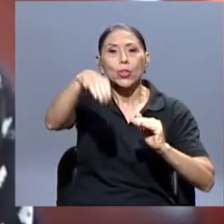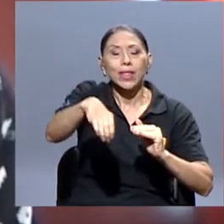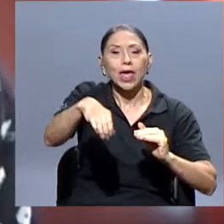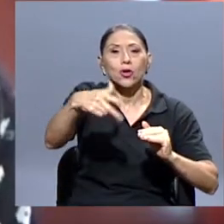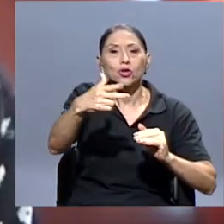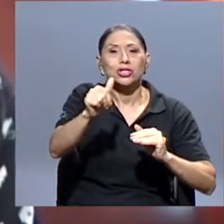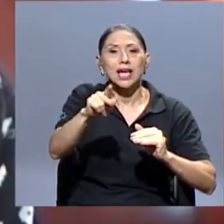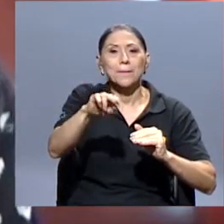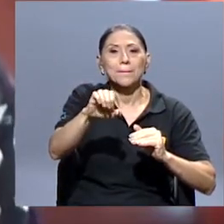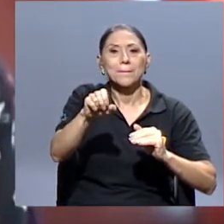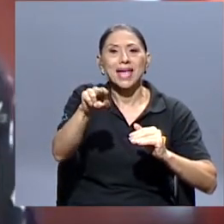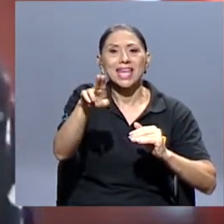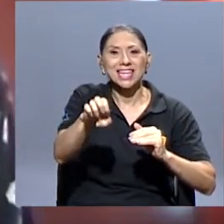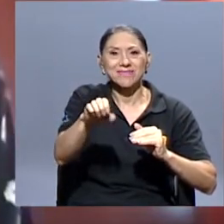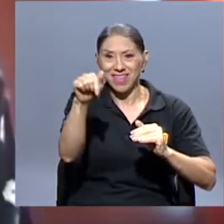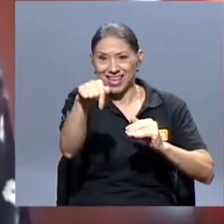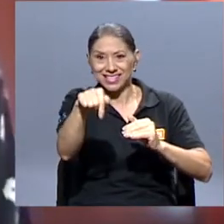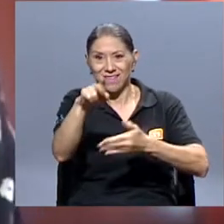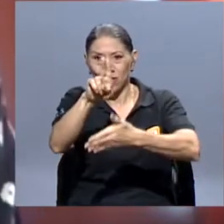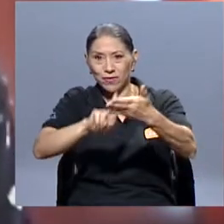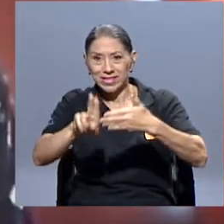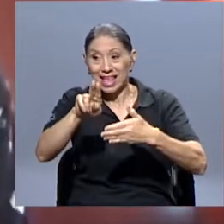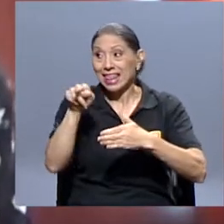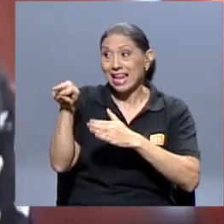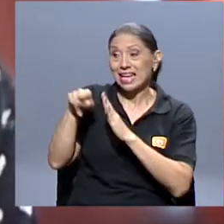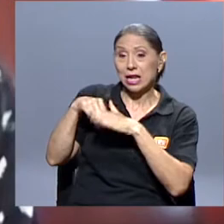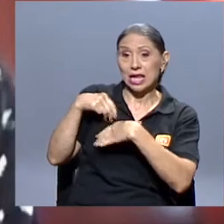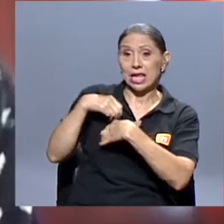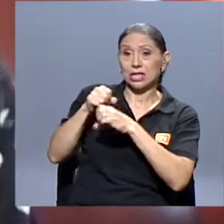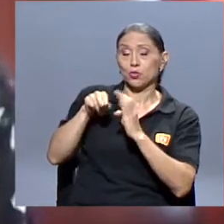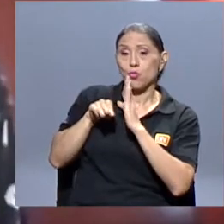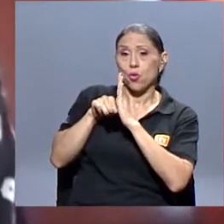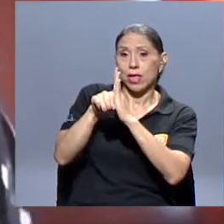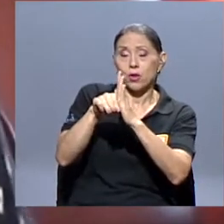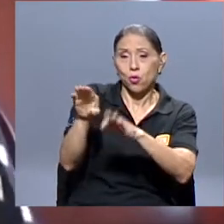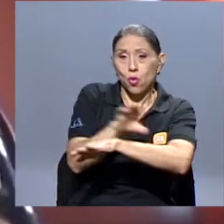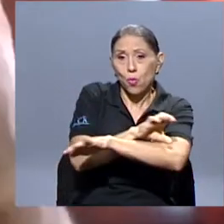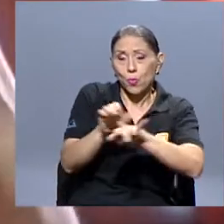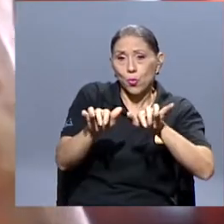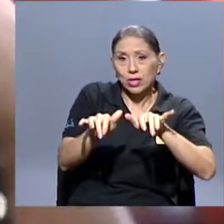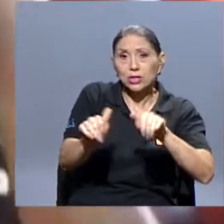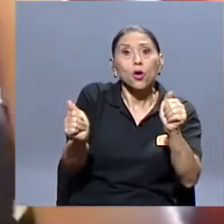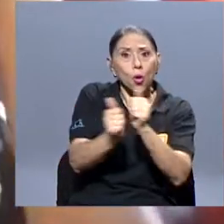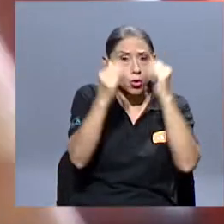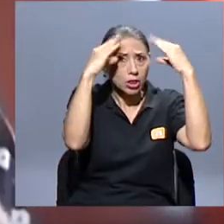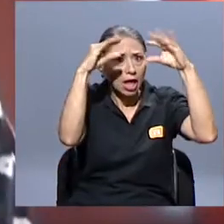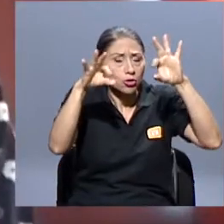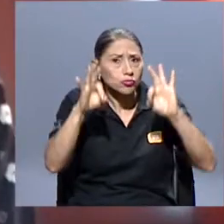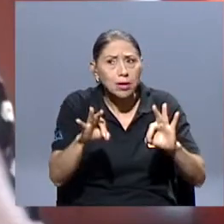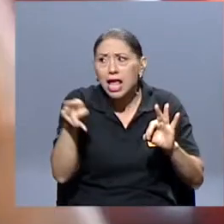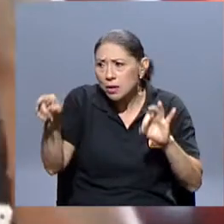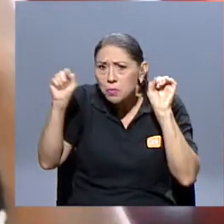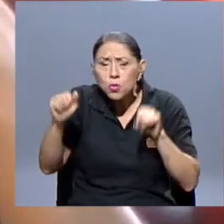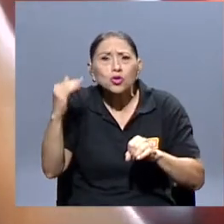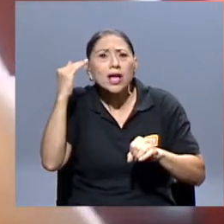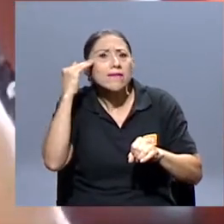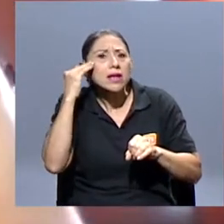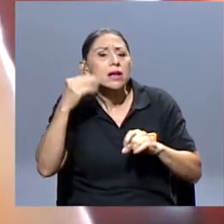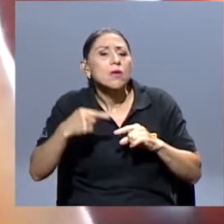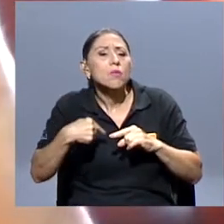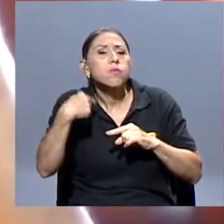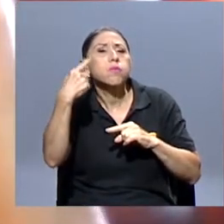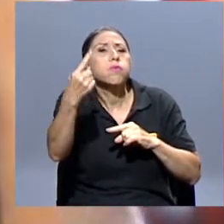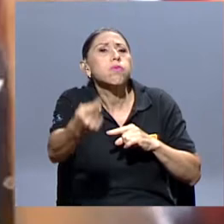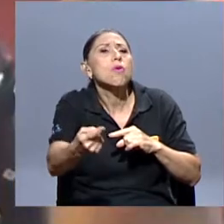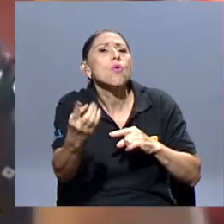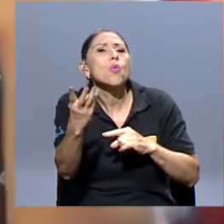hizo un modelo computacional donde con buenos datos pudo hacer, incluso predecir qué tan grande iba a ser la ola y qué tan larga iba a